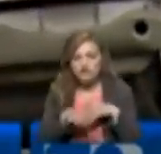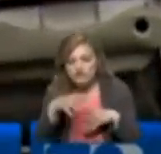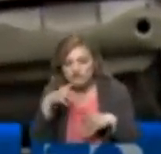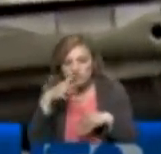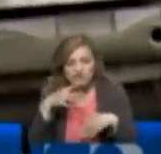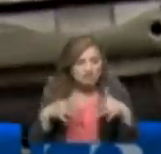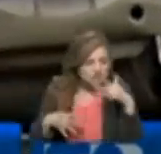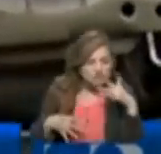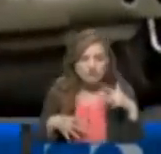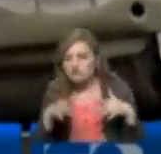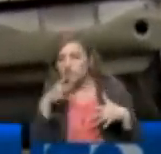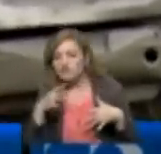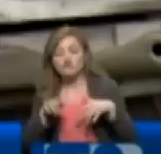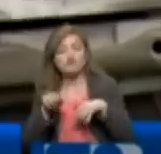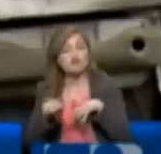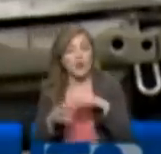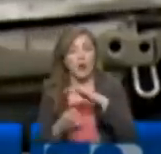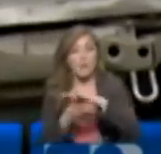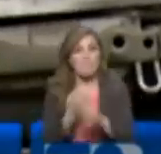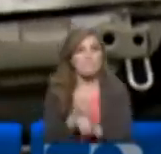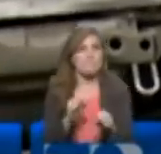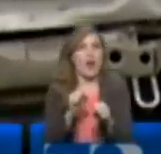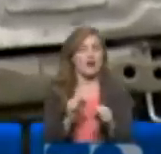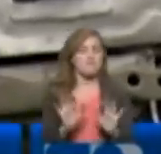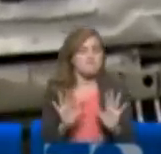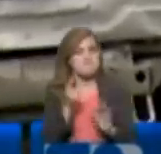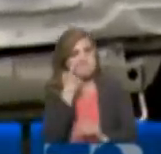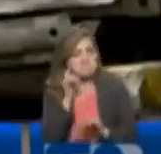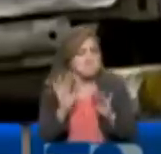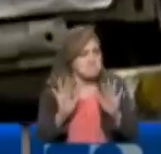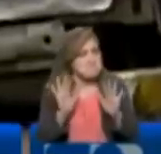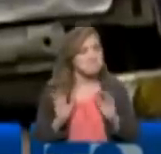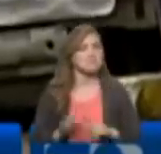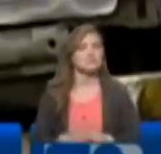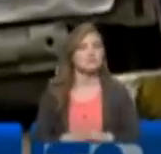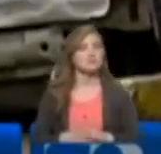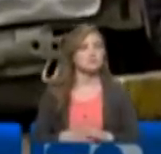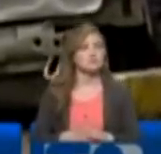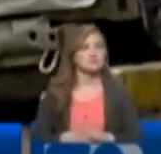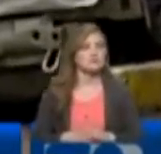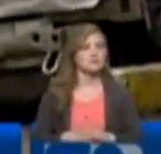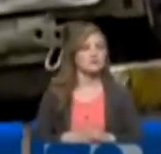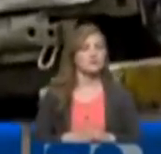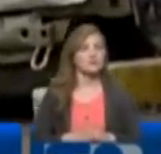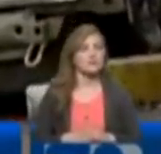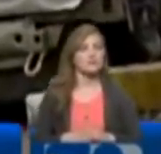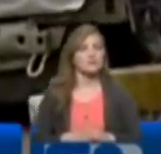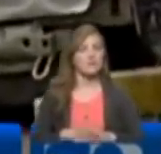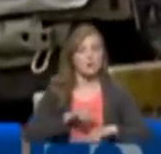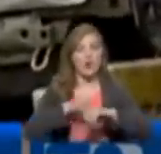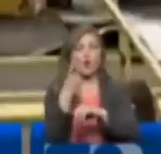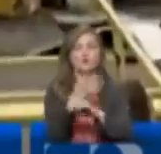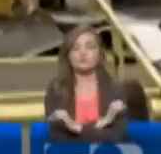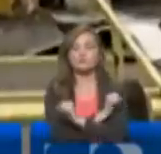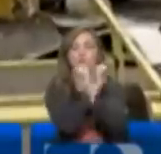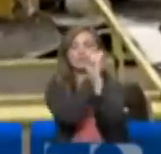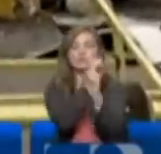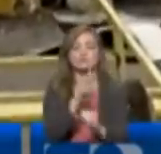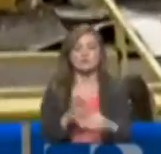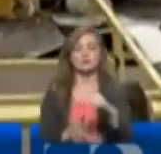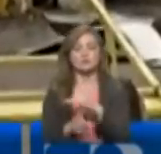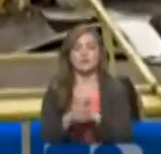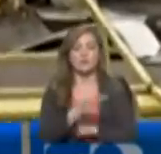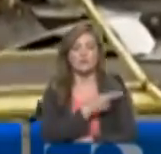olfateaba y ayudaban a detectar si había más material sospechoso el artefacto explosivo estalló cerca de las 11 de la mañana en el parqueadero